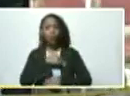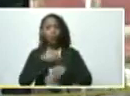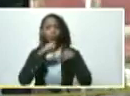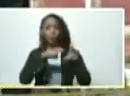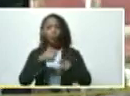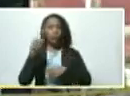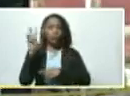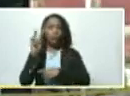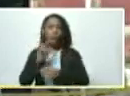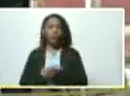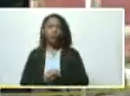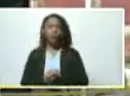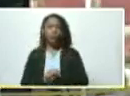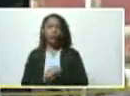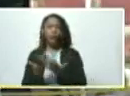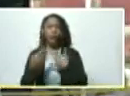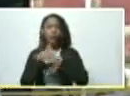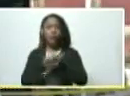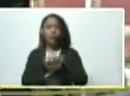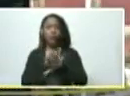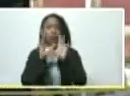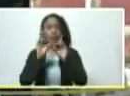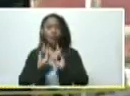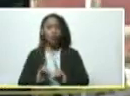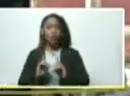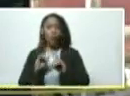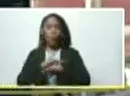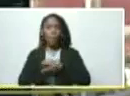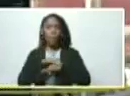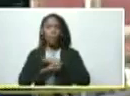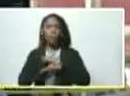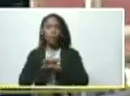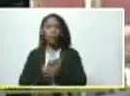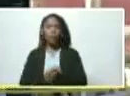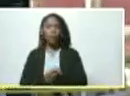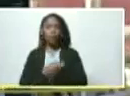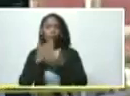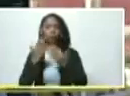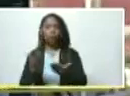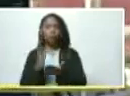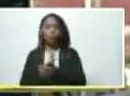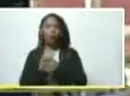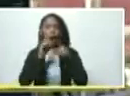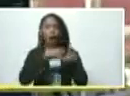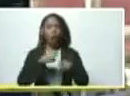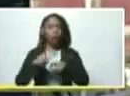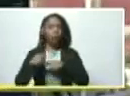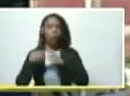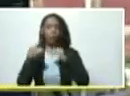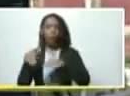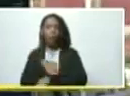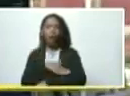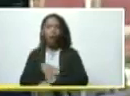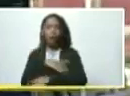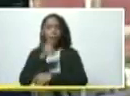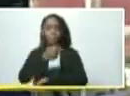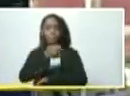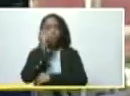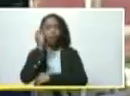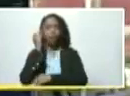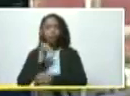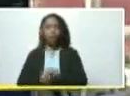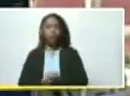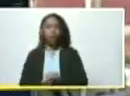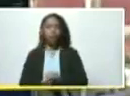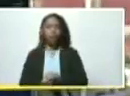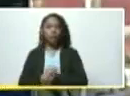AgroVenezuela, la incorporación decidida que han tenido los ministerios de Agricultura Urbana y de Pesca, presidente,